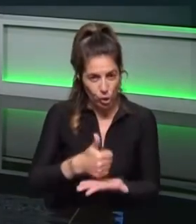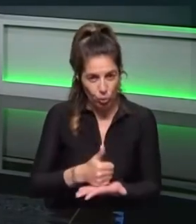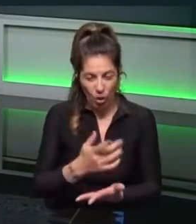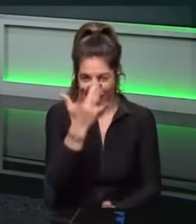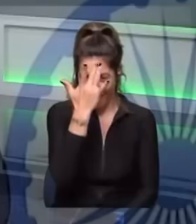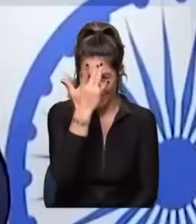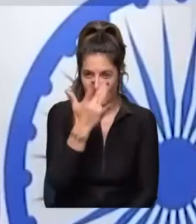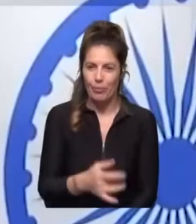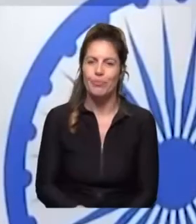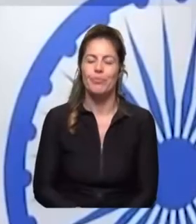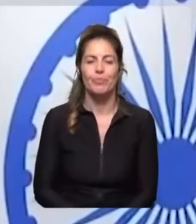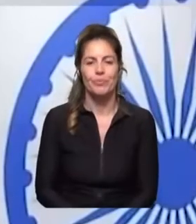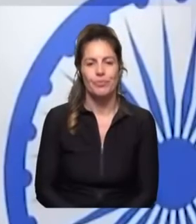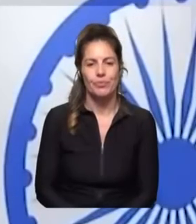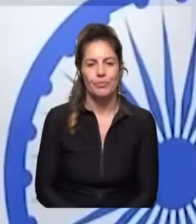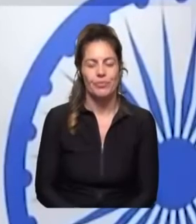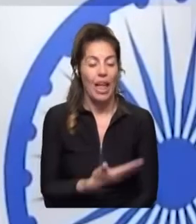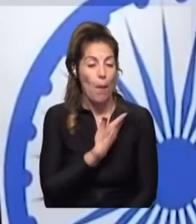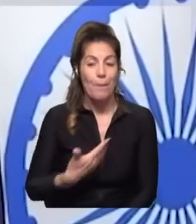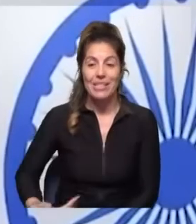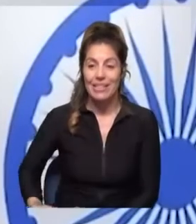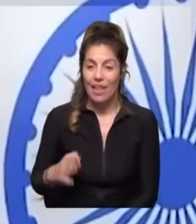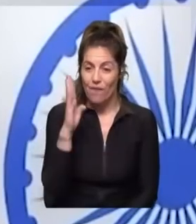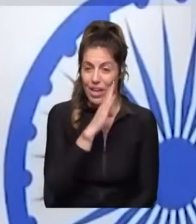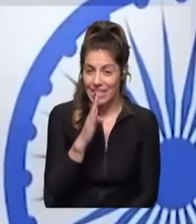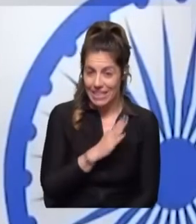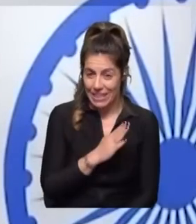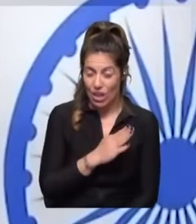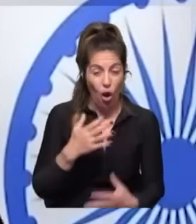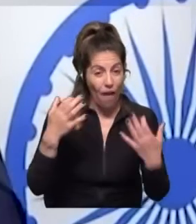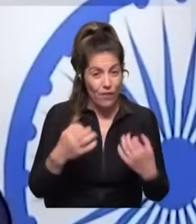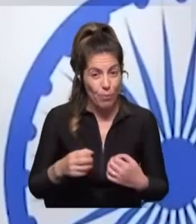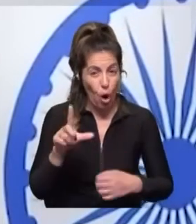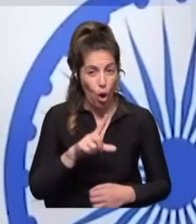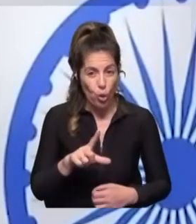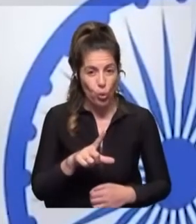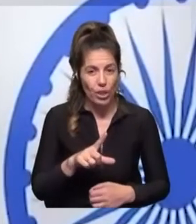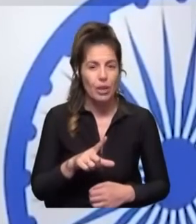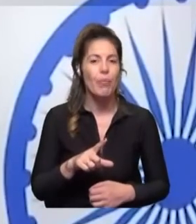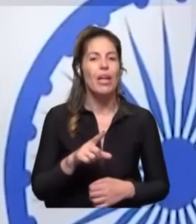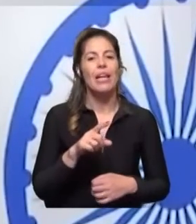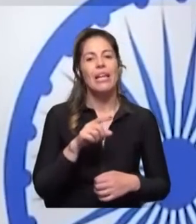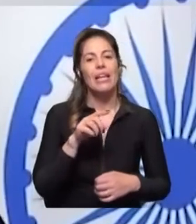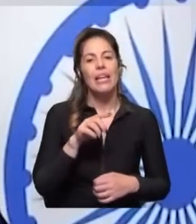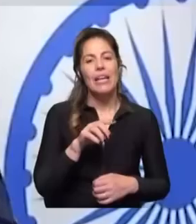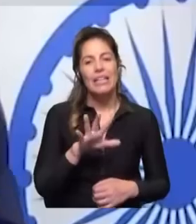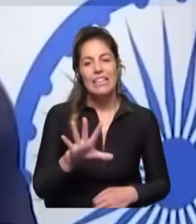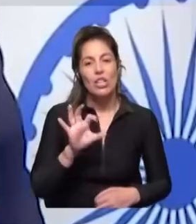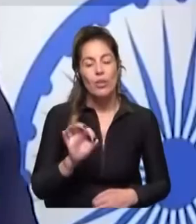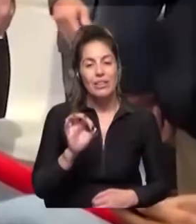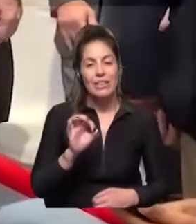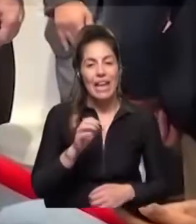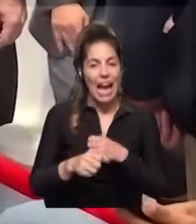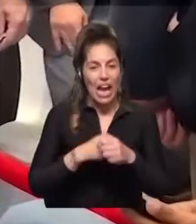India el presidente brasileño Lula da Silva afirmó este lunes que el quincuagésimo aniversario del golpe de estado en Chile